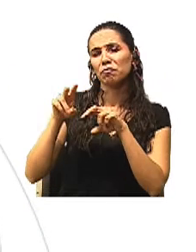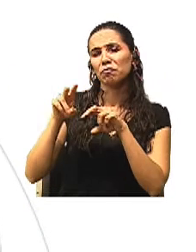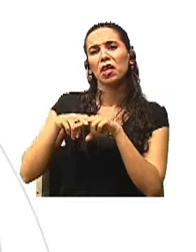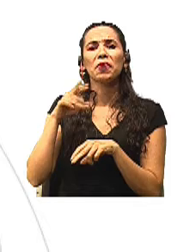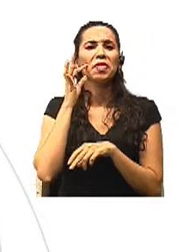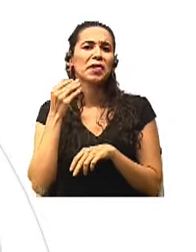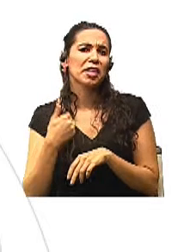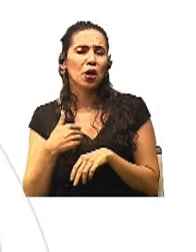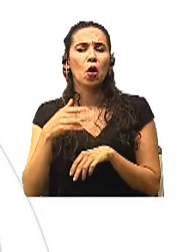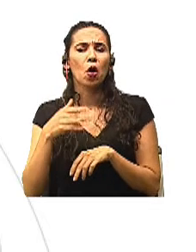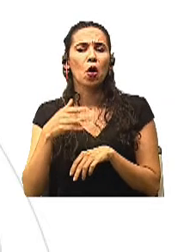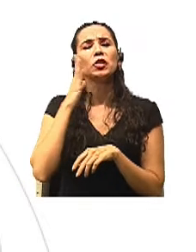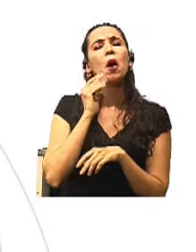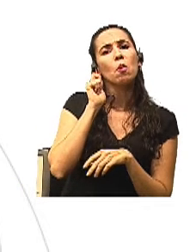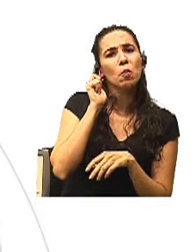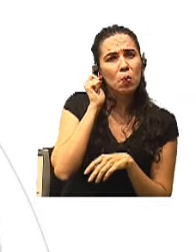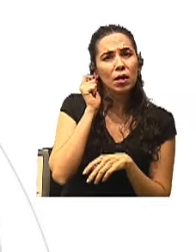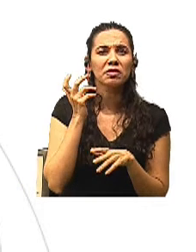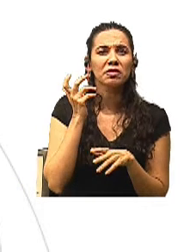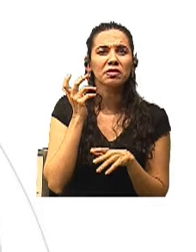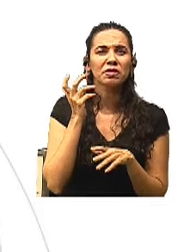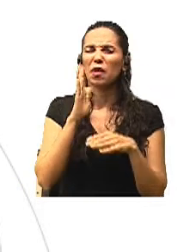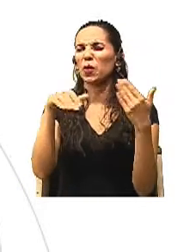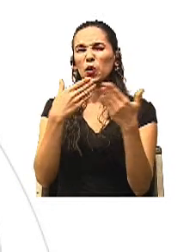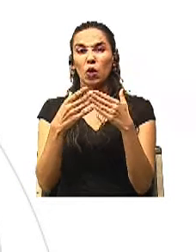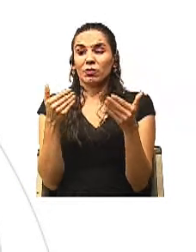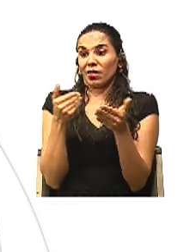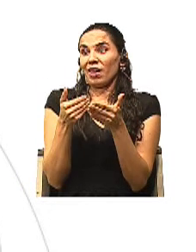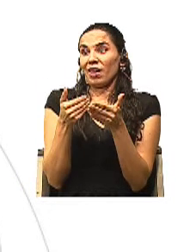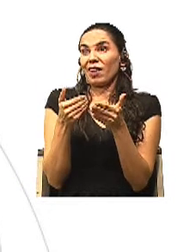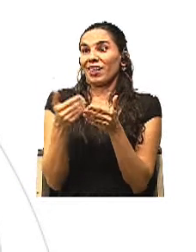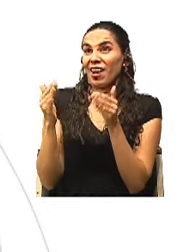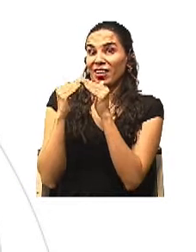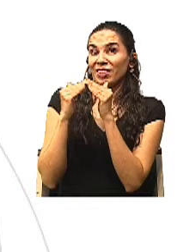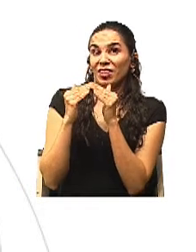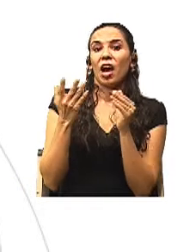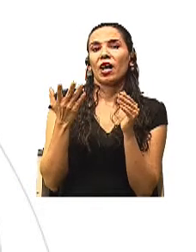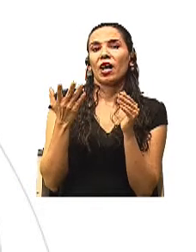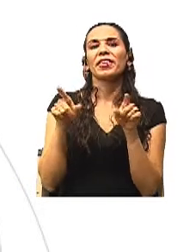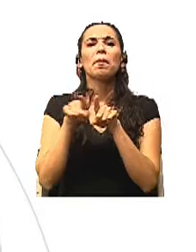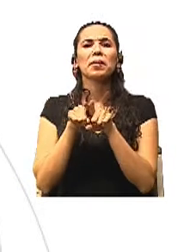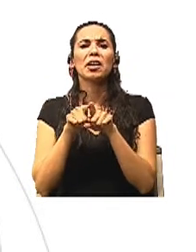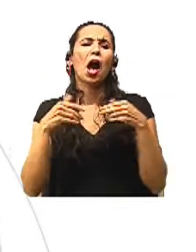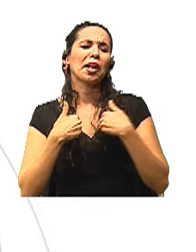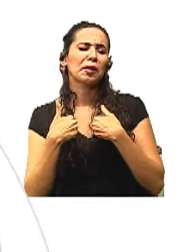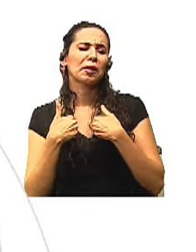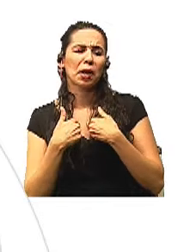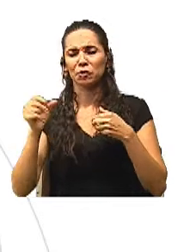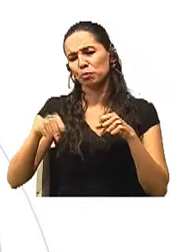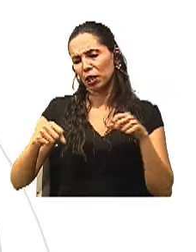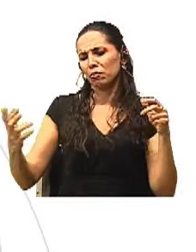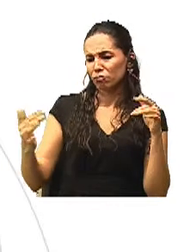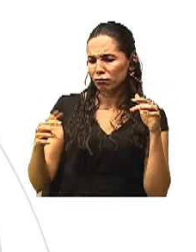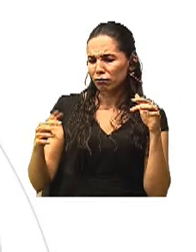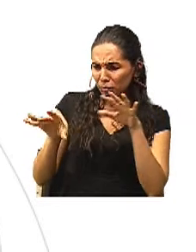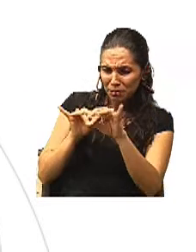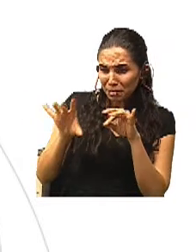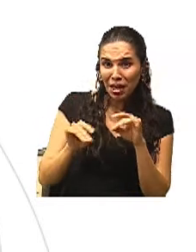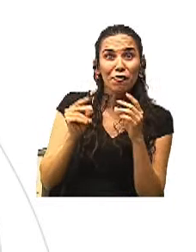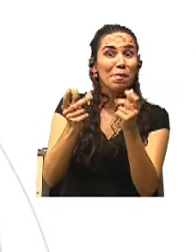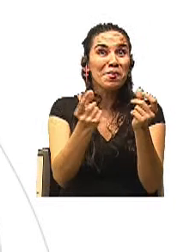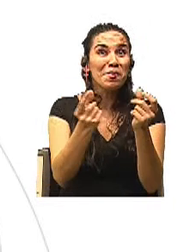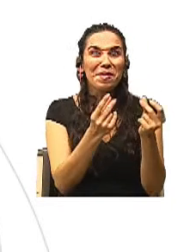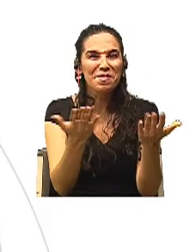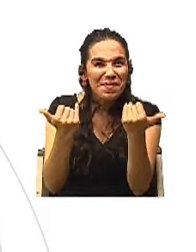Tíos, abuelos, bueno, todo el que esté cerca, incluso las mascotas, todos son bienvenidos, llámenos, pero